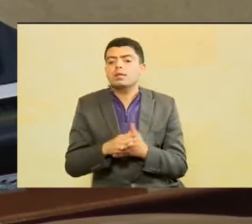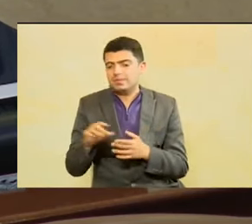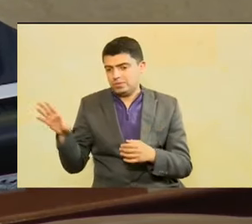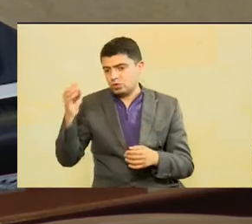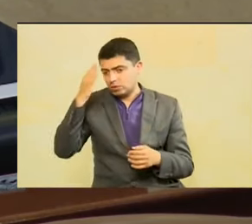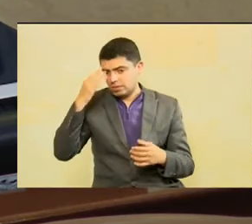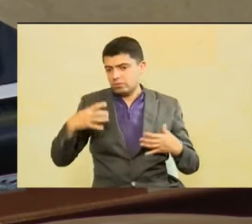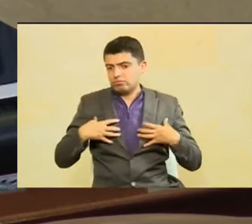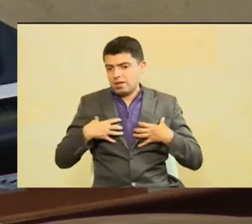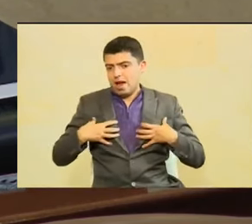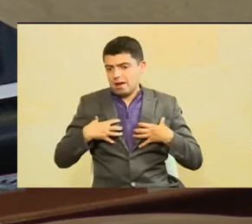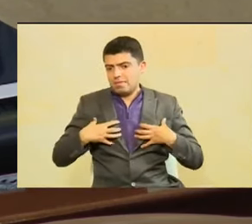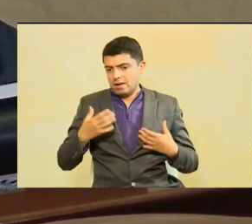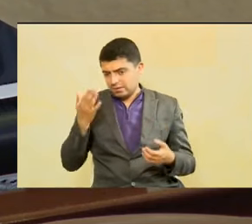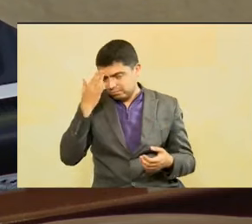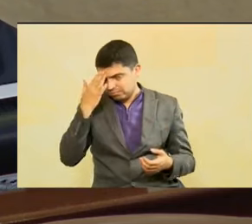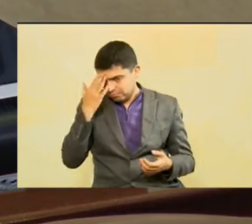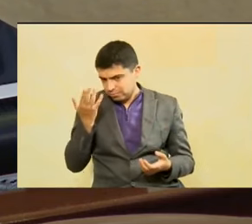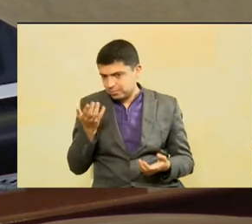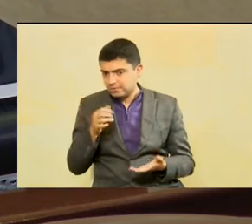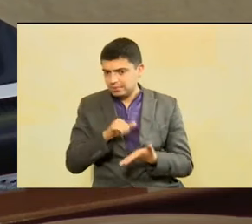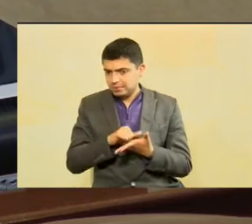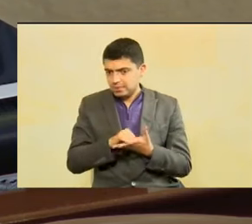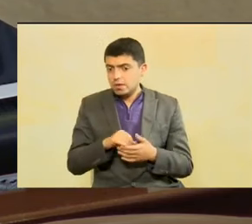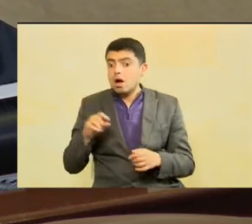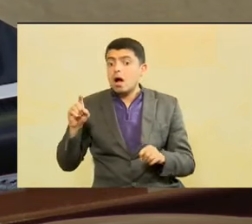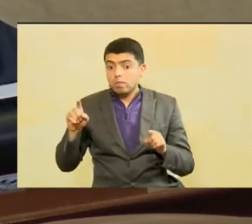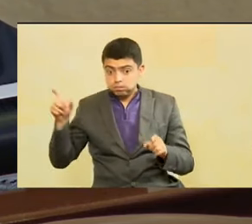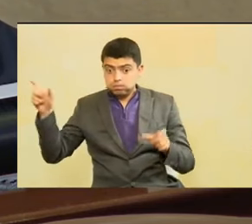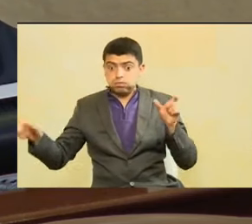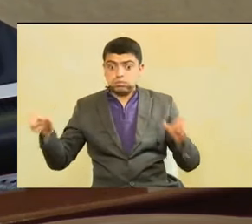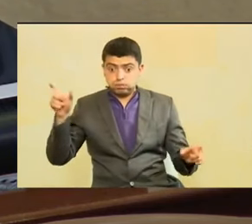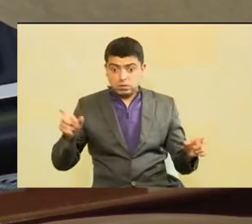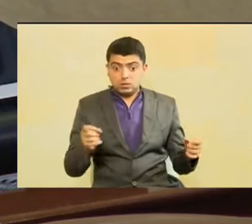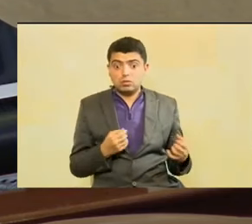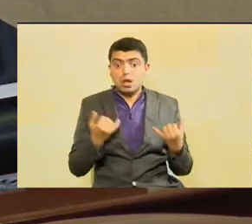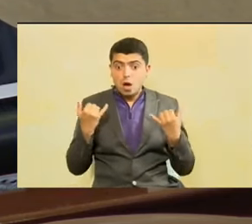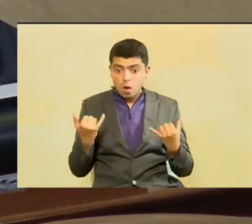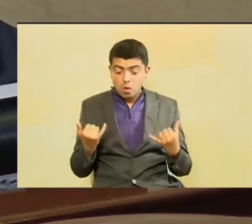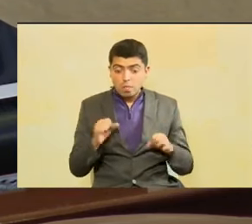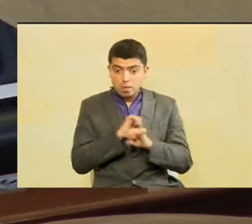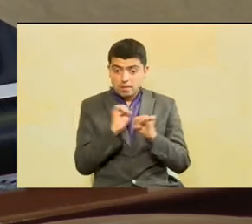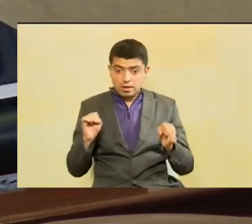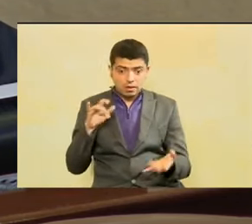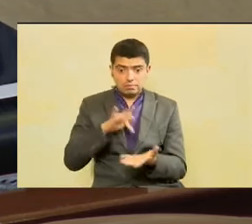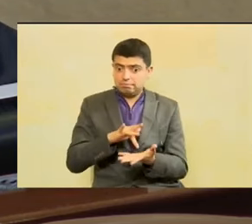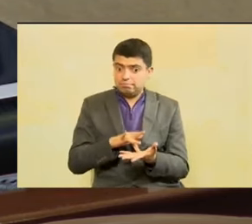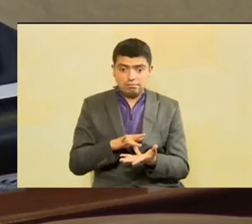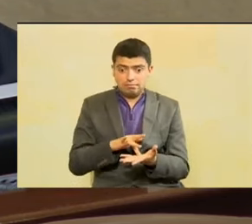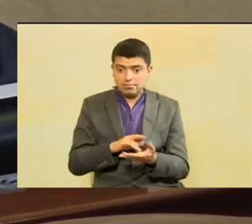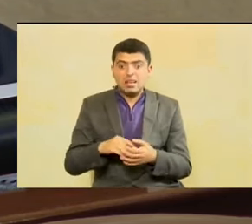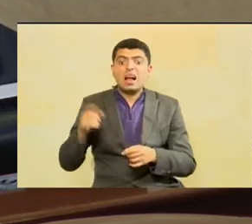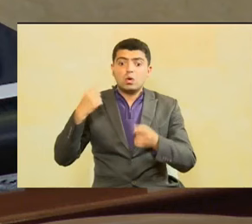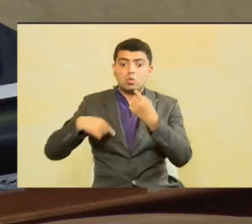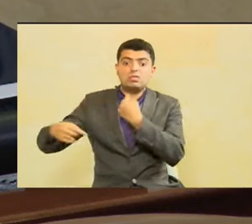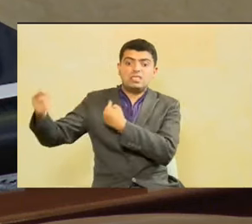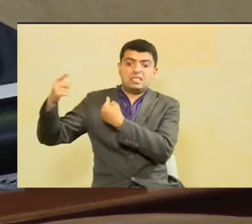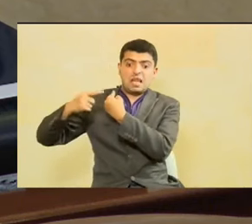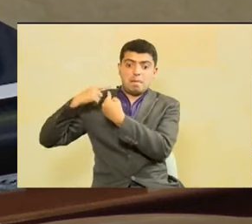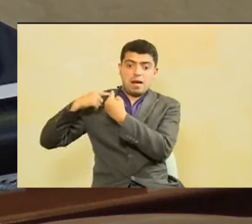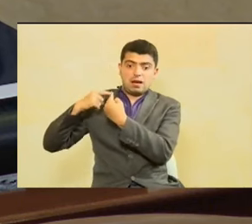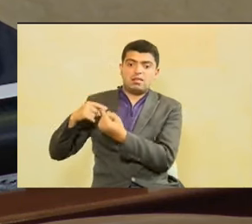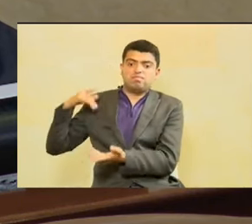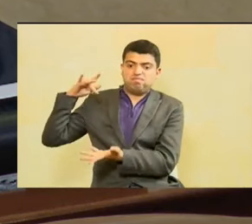todos defendemos la causa y además Hay personas que no están desde esta mañana acá están desde la semana pasada acá